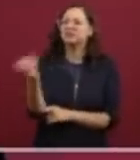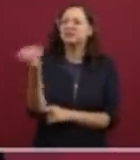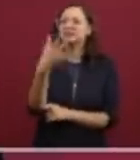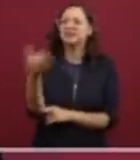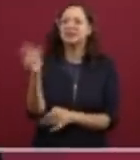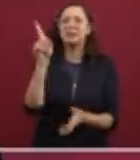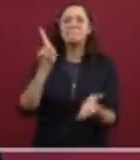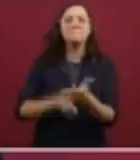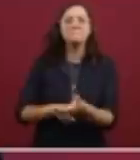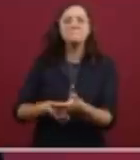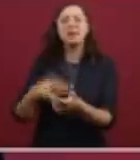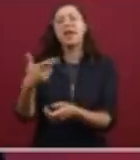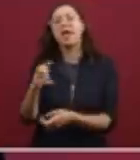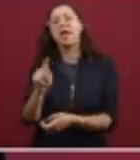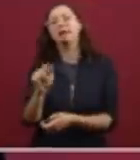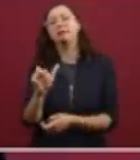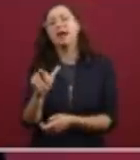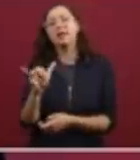1000 hectáreas,